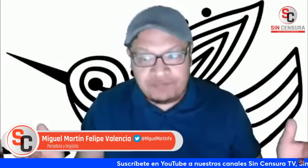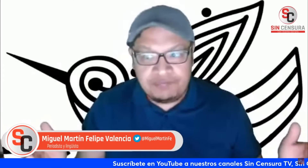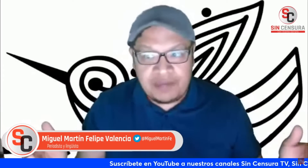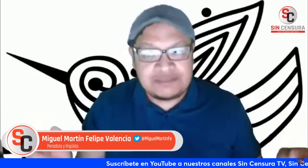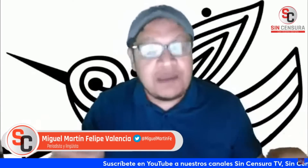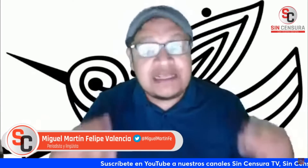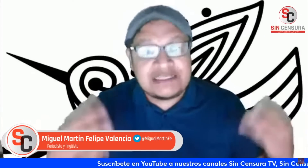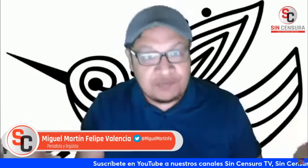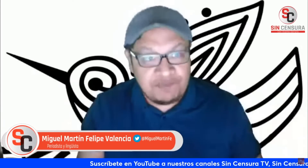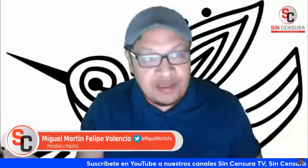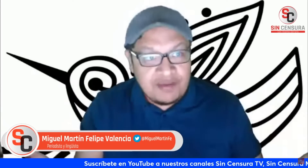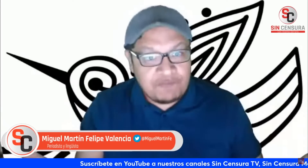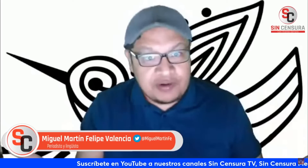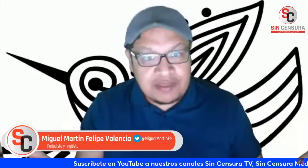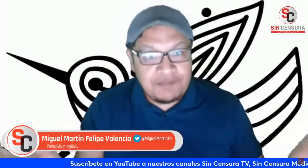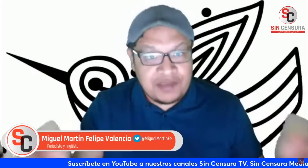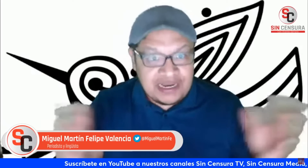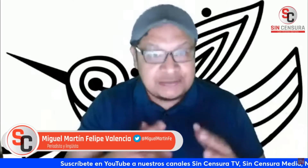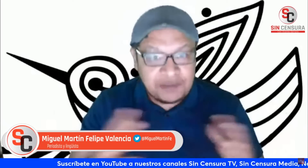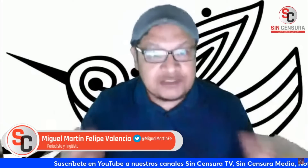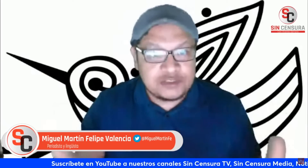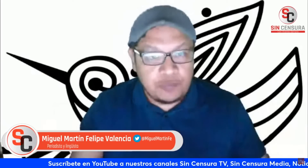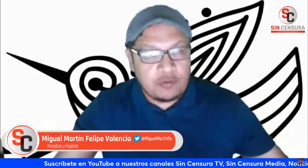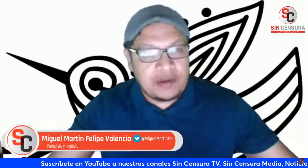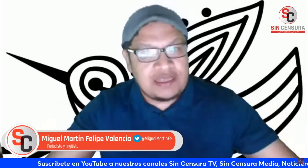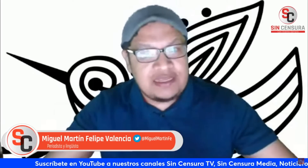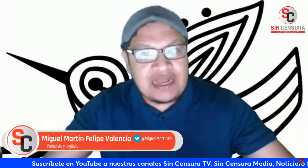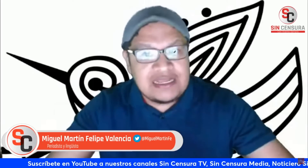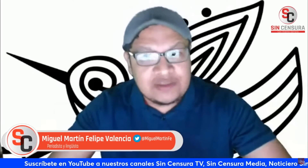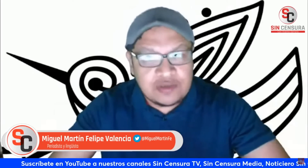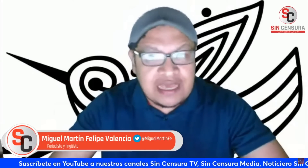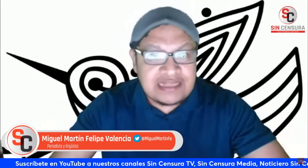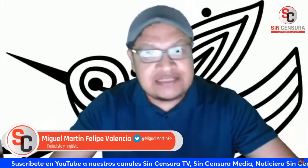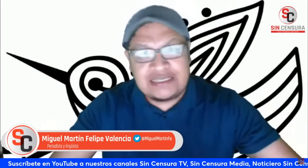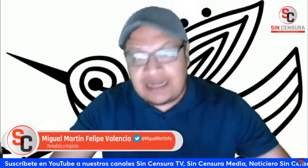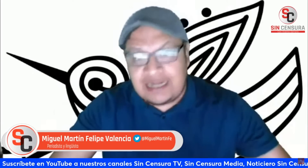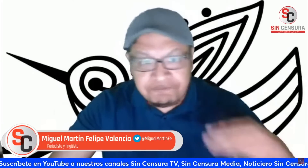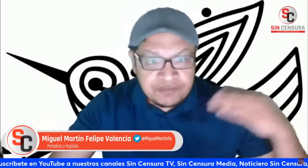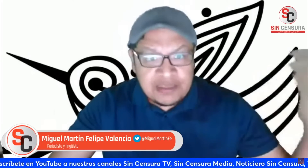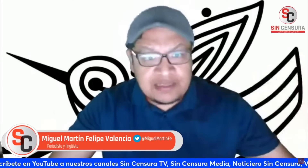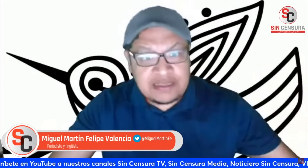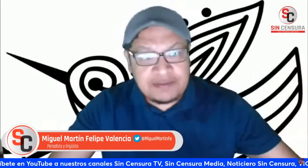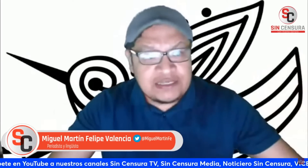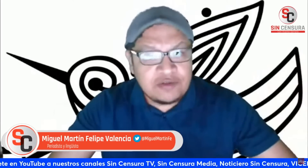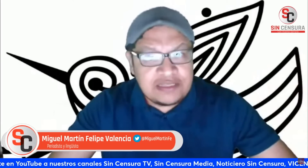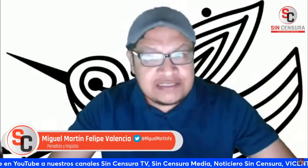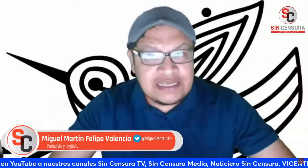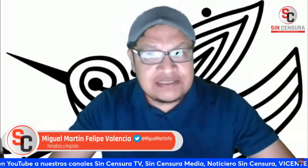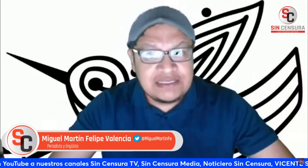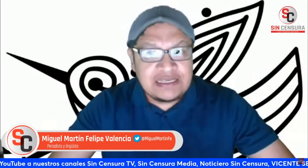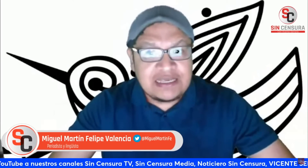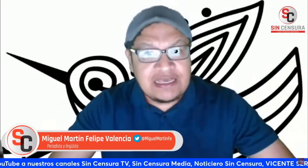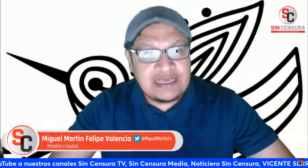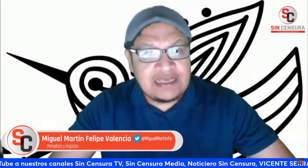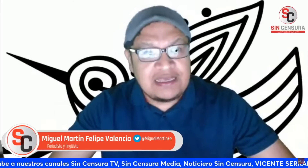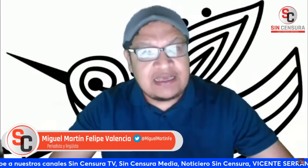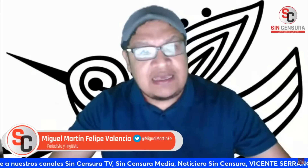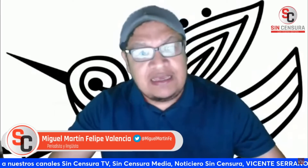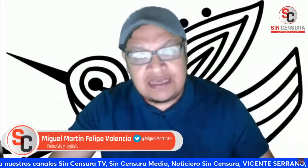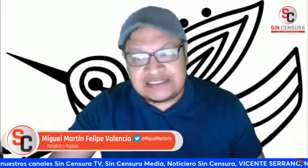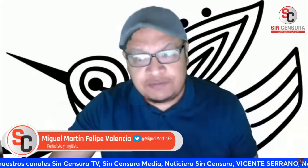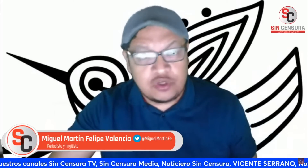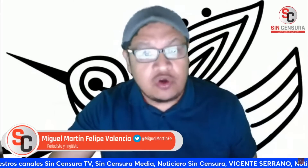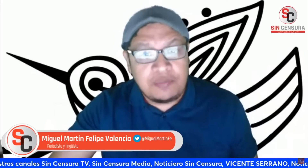mejor más mainstream, pero también hay espacios un poco marginales. Lo que antes era TVC Noticias,